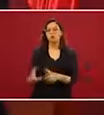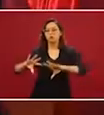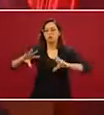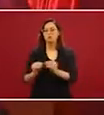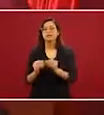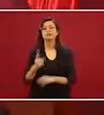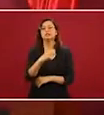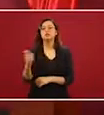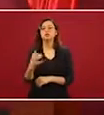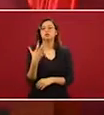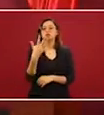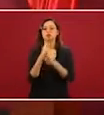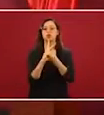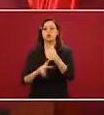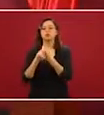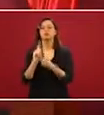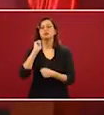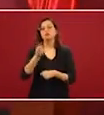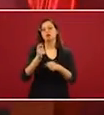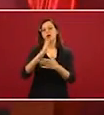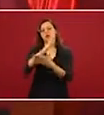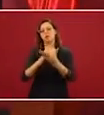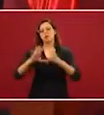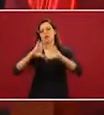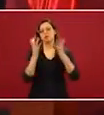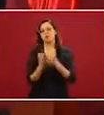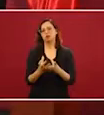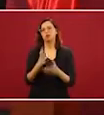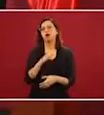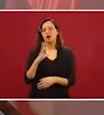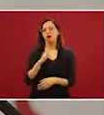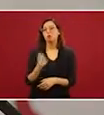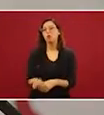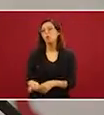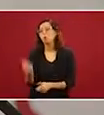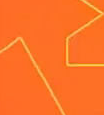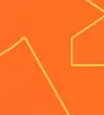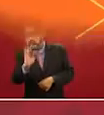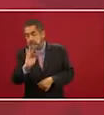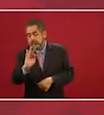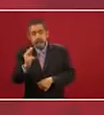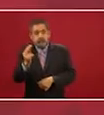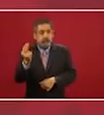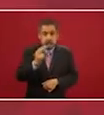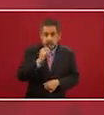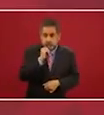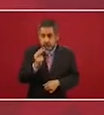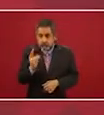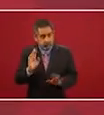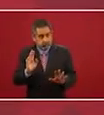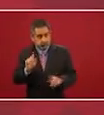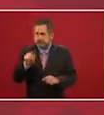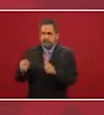a los europeos, mientras tanto, que nuestro país puede ser una vía alterna para recibir todos los vuelos procedentes de Europa. Además de esto, el presidente Andrés